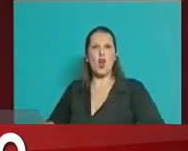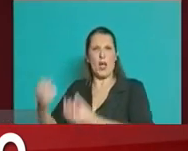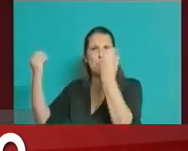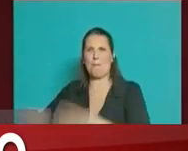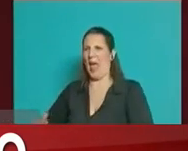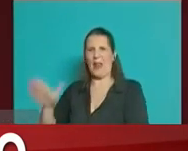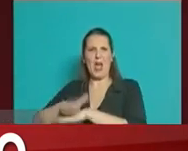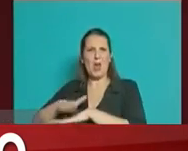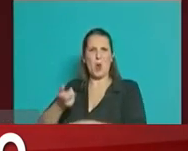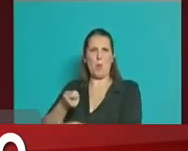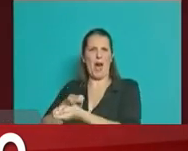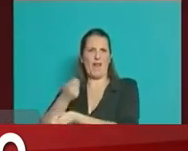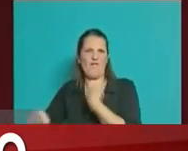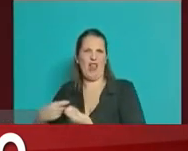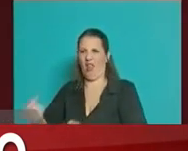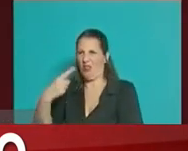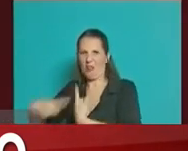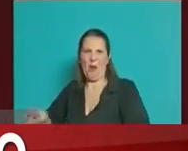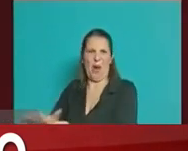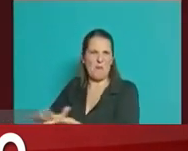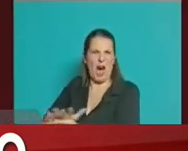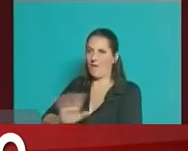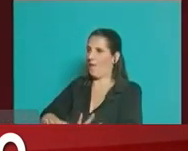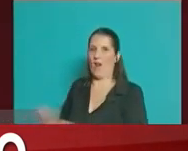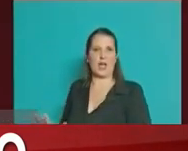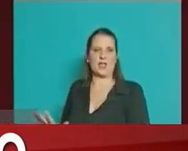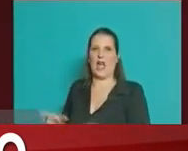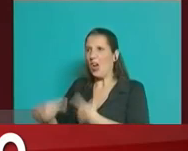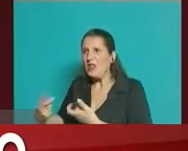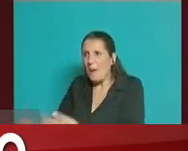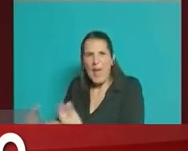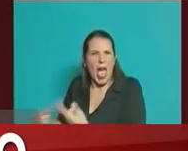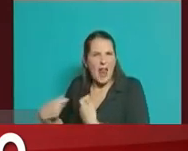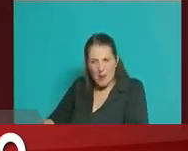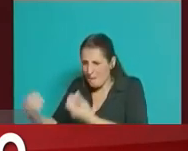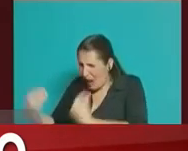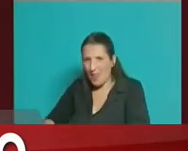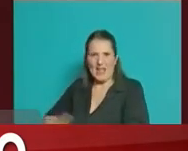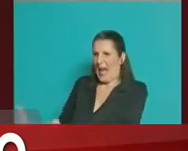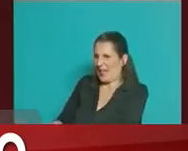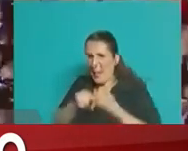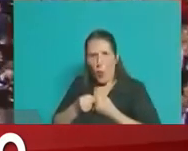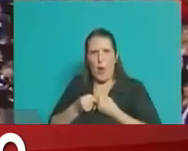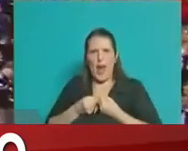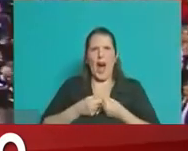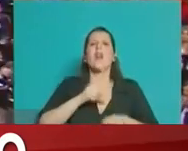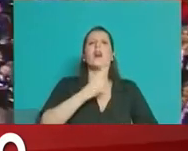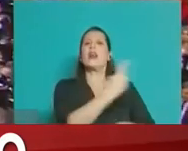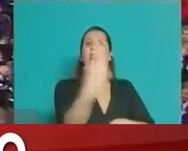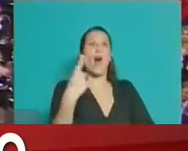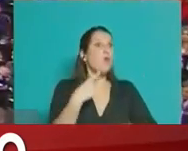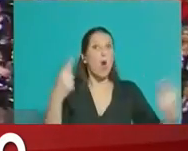la corrupción. Y que cada quien que se oponga diga dónde está parado y a quién quiere proteger.